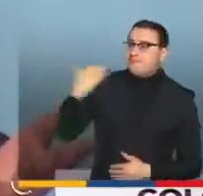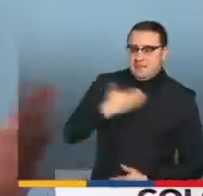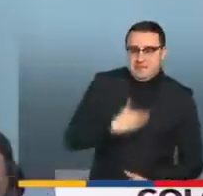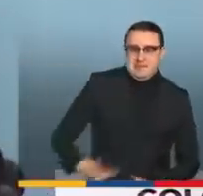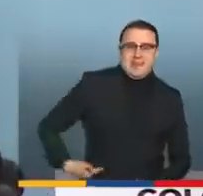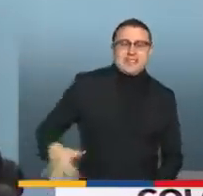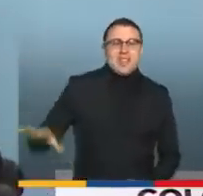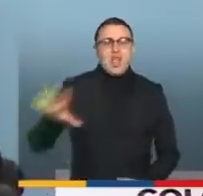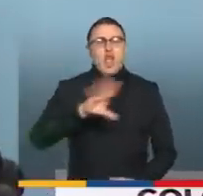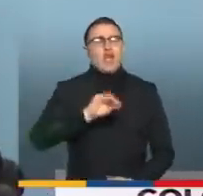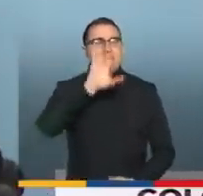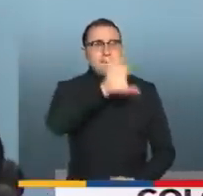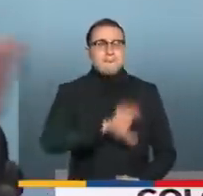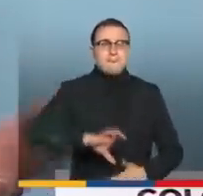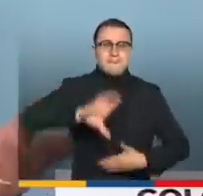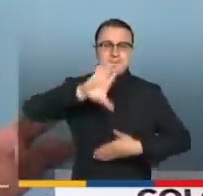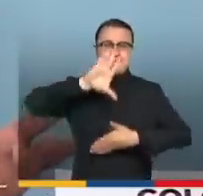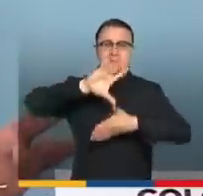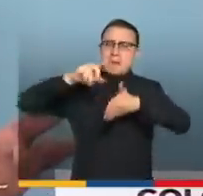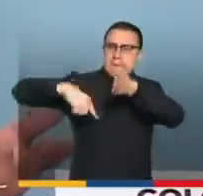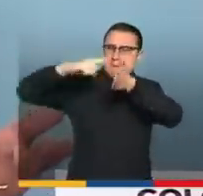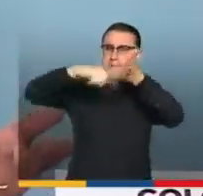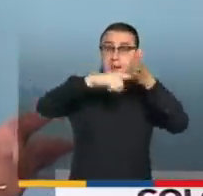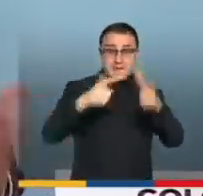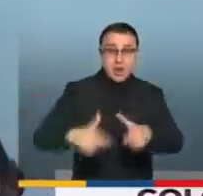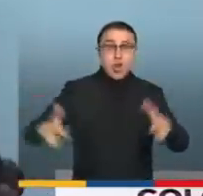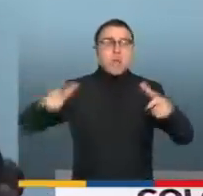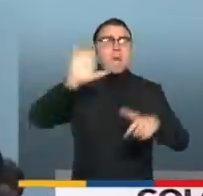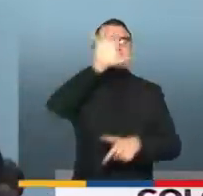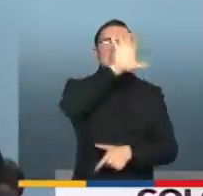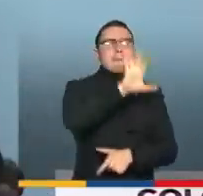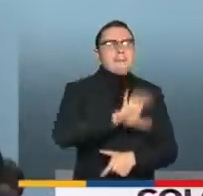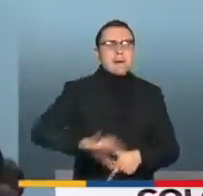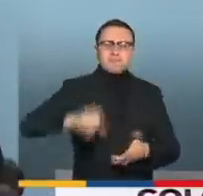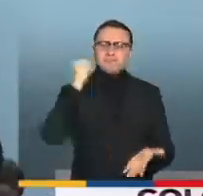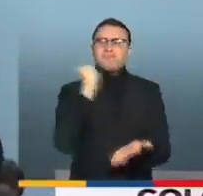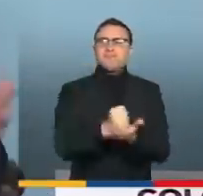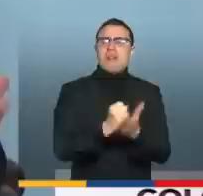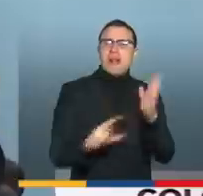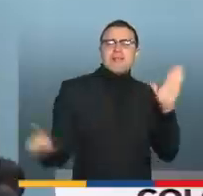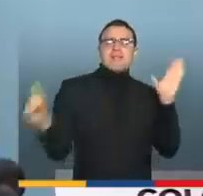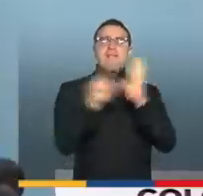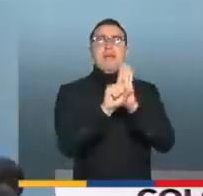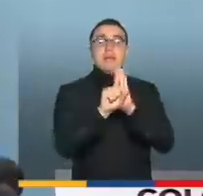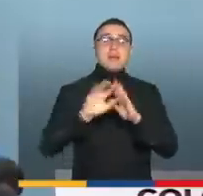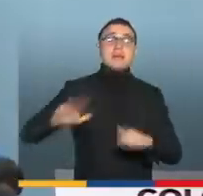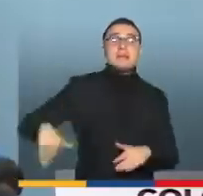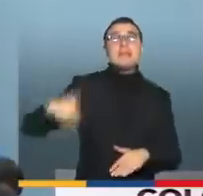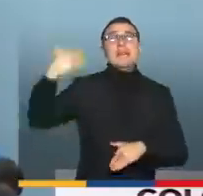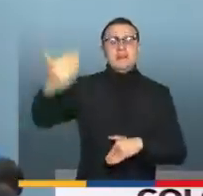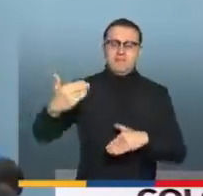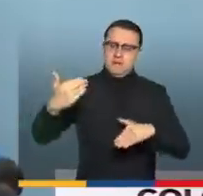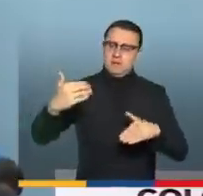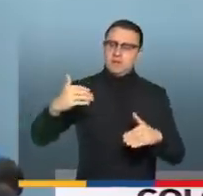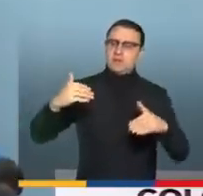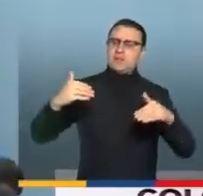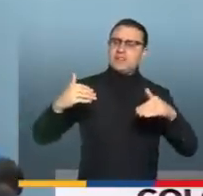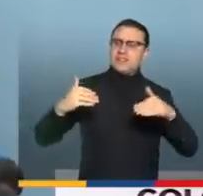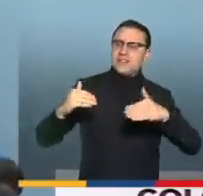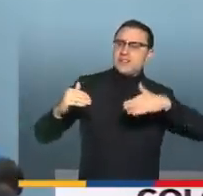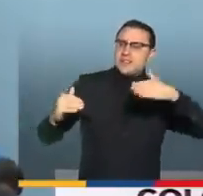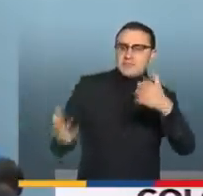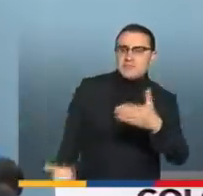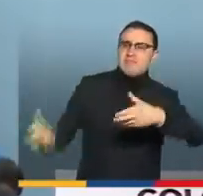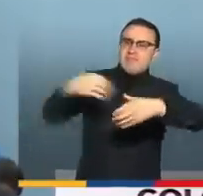presidentes y vuelto leyes por todos los congresos y edificados como base en el